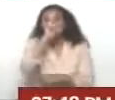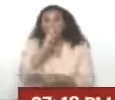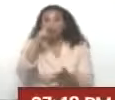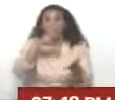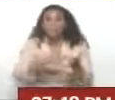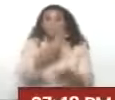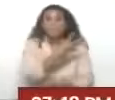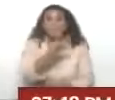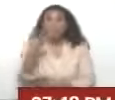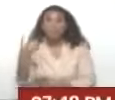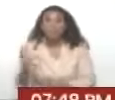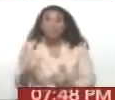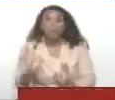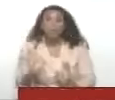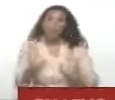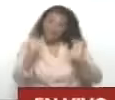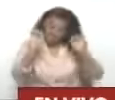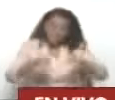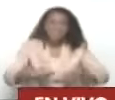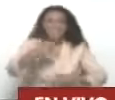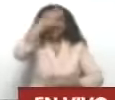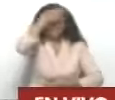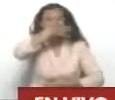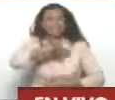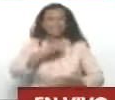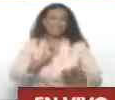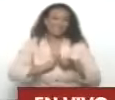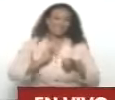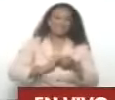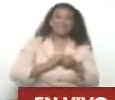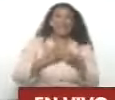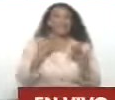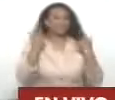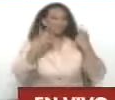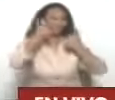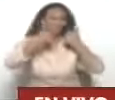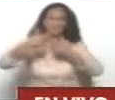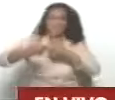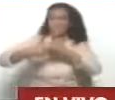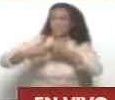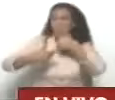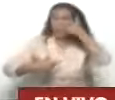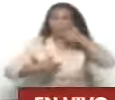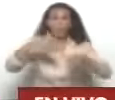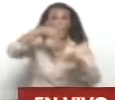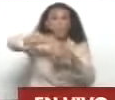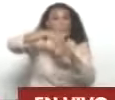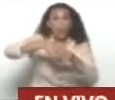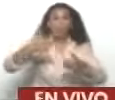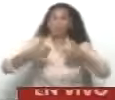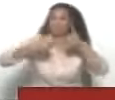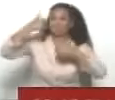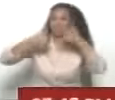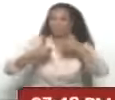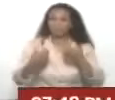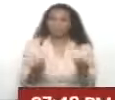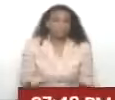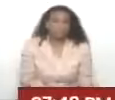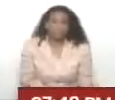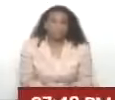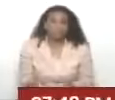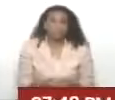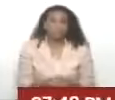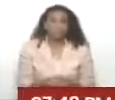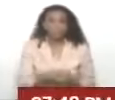2024, entonces ahora sí, con su cara de tabla, salen a las calles a buscar votos cuando le hicieron daño al pueblo. ¿Y